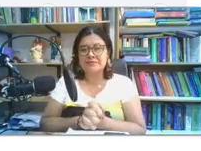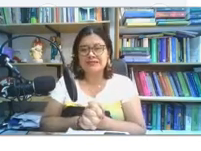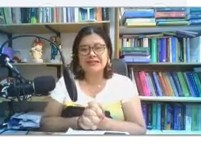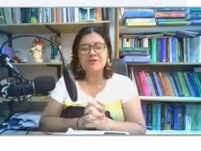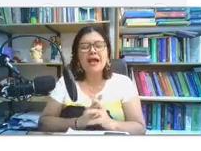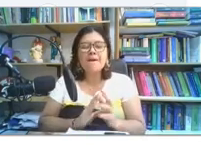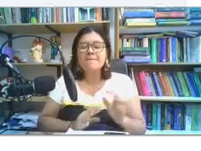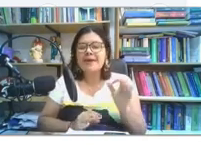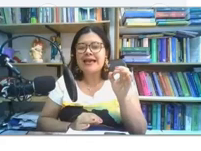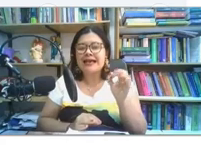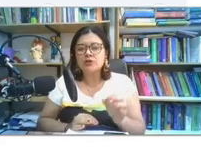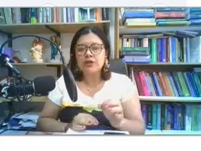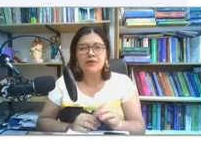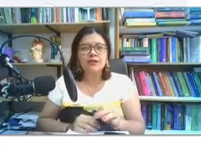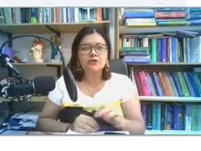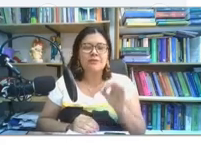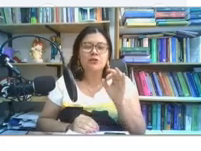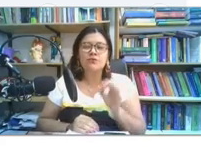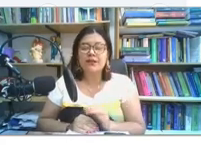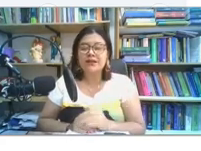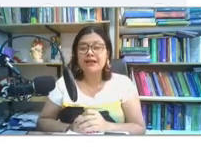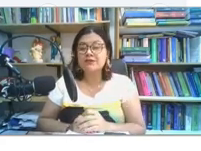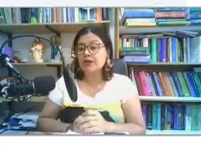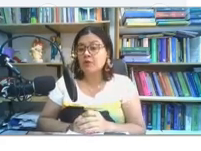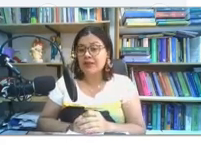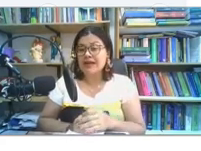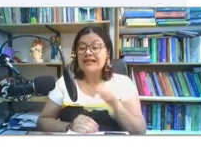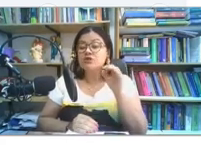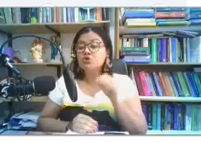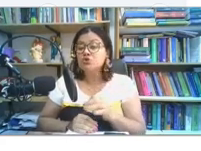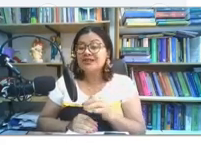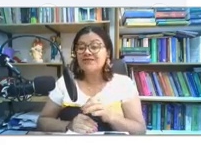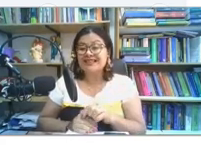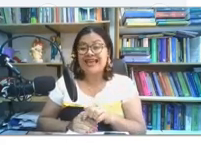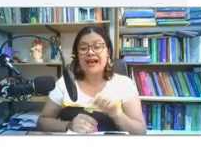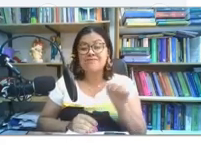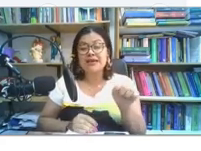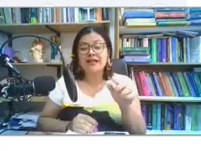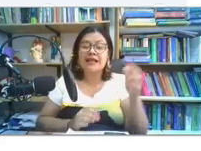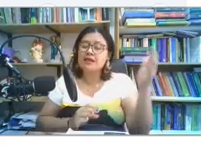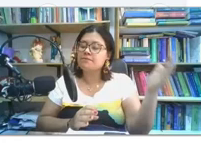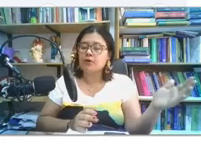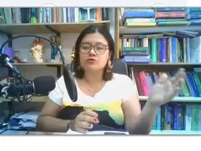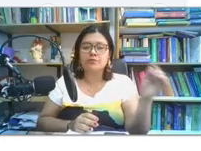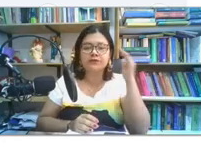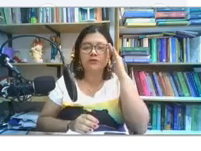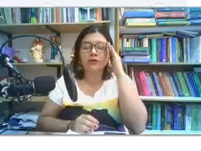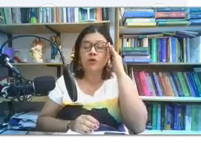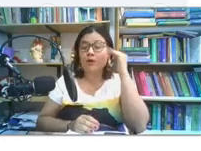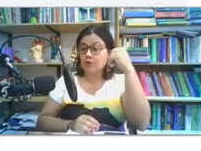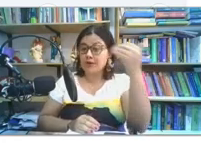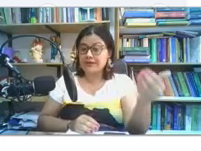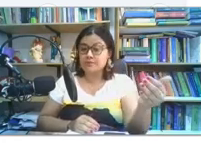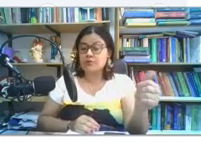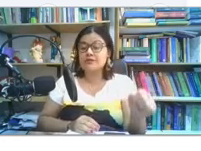carrera administrativa me encantó saludarlos le mando un fuerte abrazo recuerda suscribirte a mi canal y por supuesto